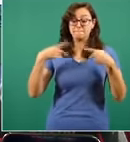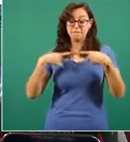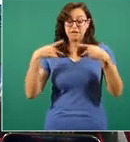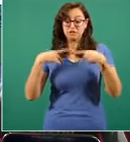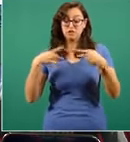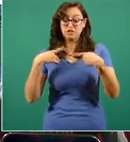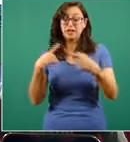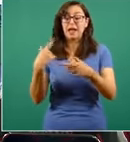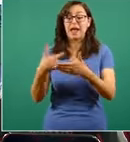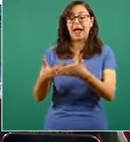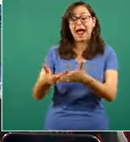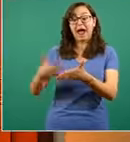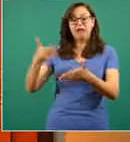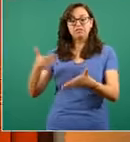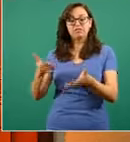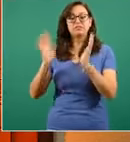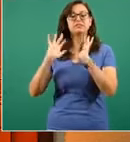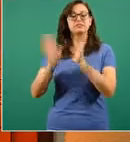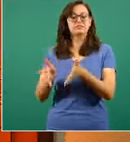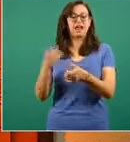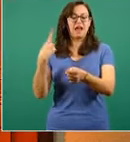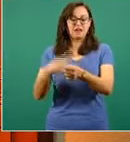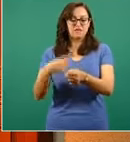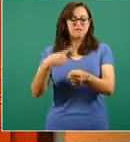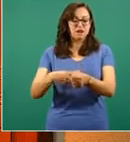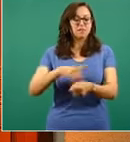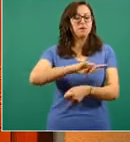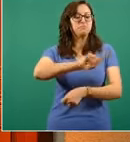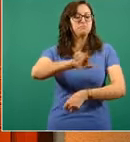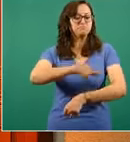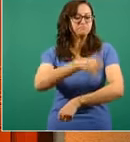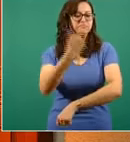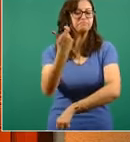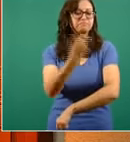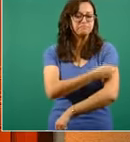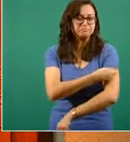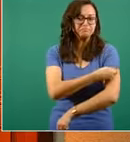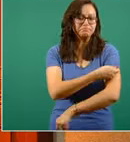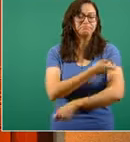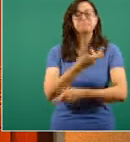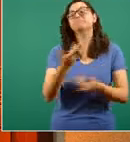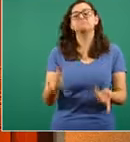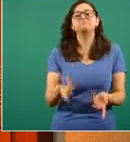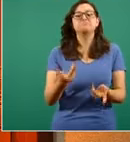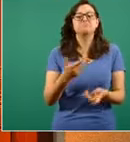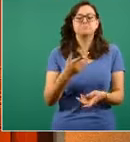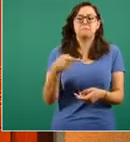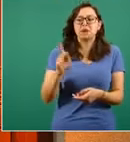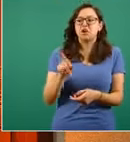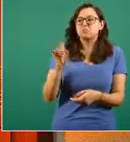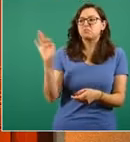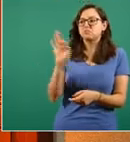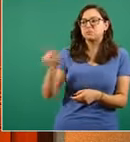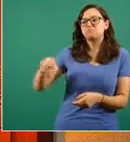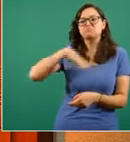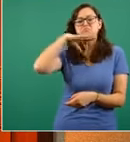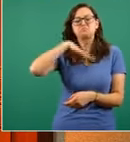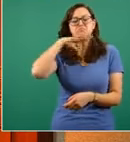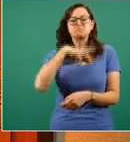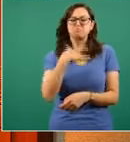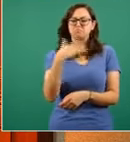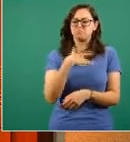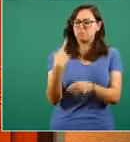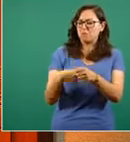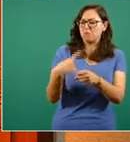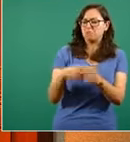ni síntomas de enfermedad, ni tener el antecedente de haber padecido la enfermedad, pues la persona recibió la vacuna. Recordemos que el